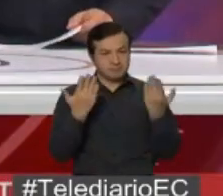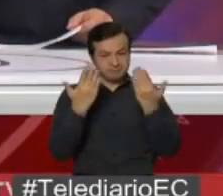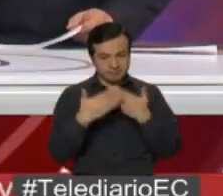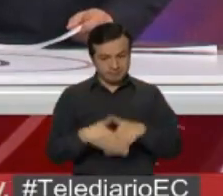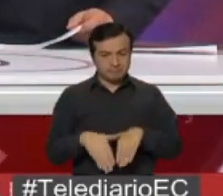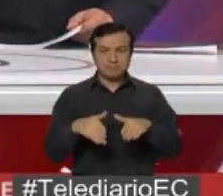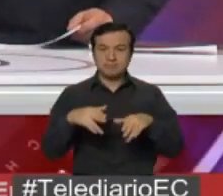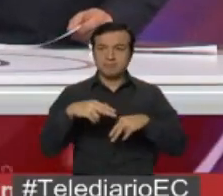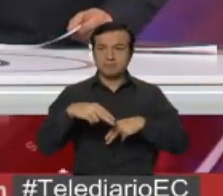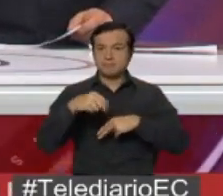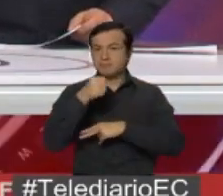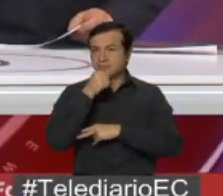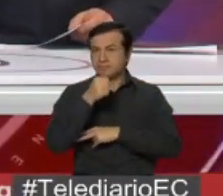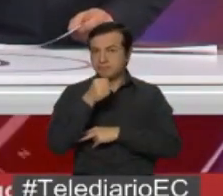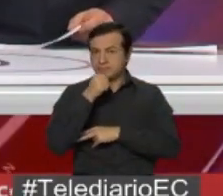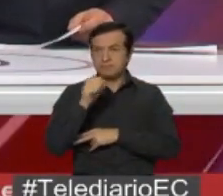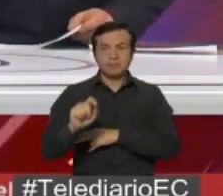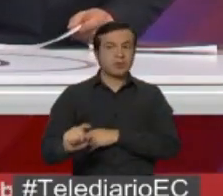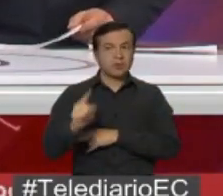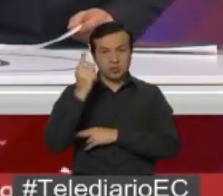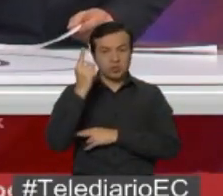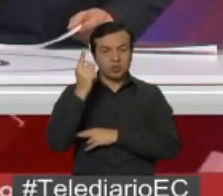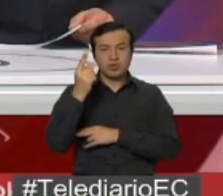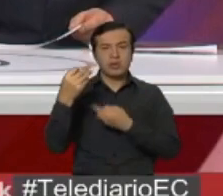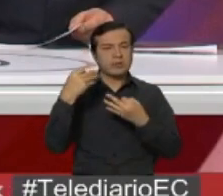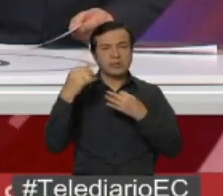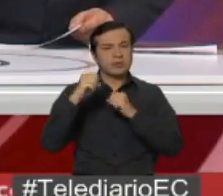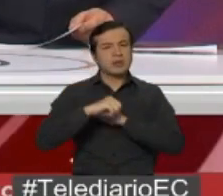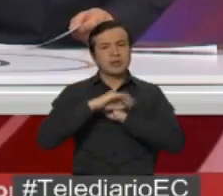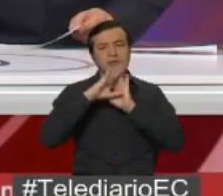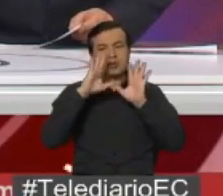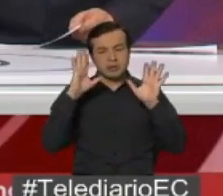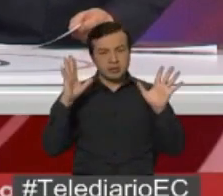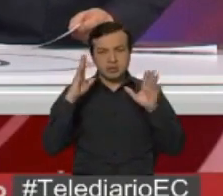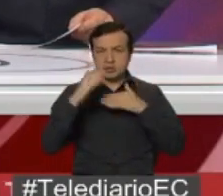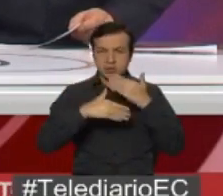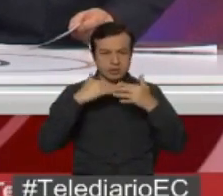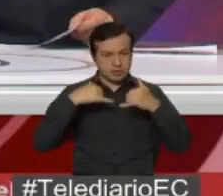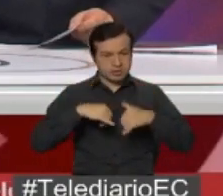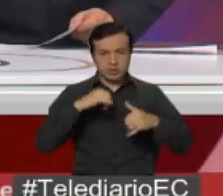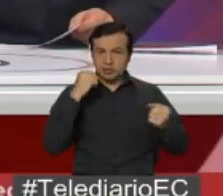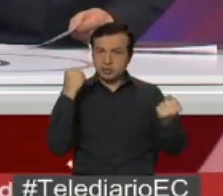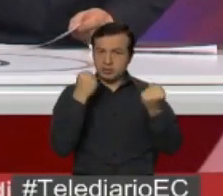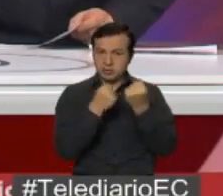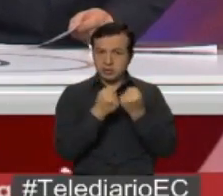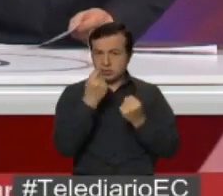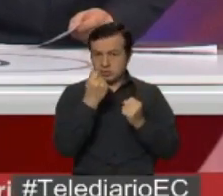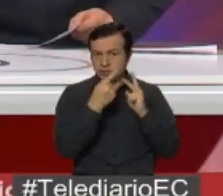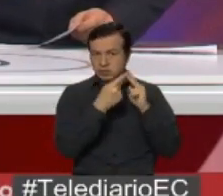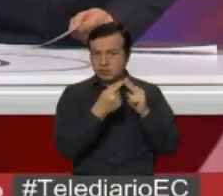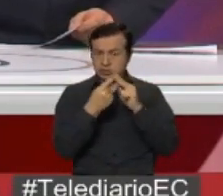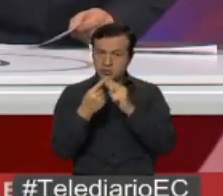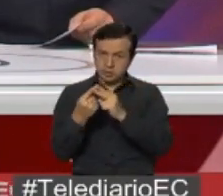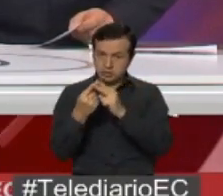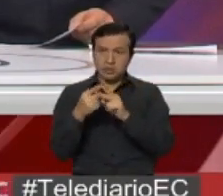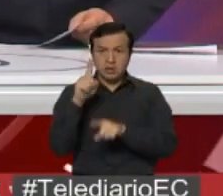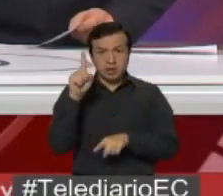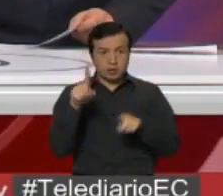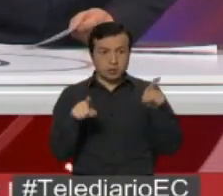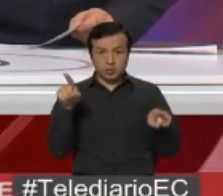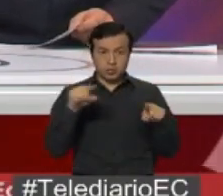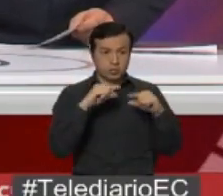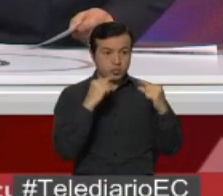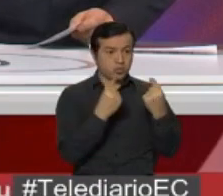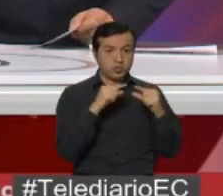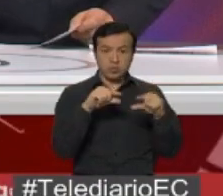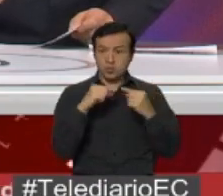ya este espacio de entrevista solamente recall que nos están continuando con el apoyo crediticio también para varios sectores que